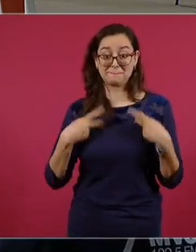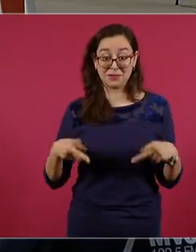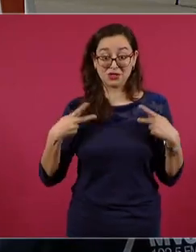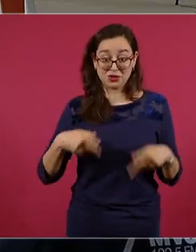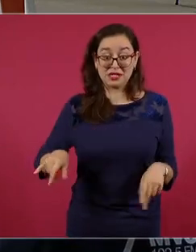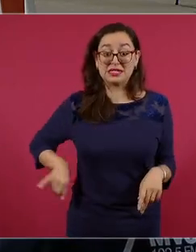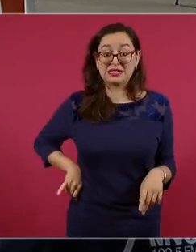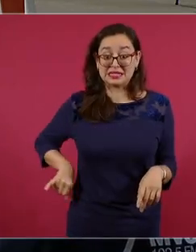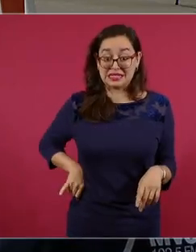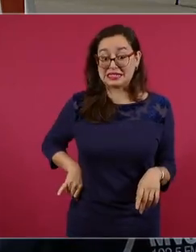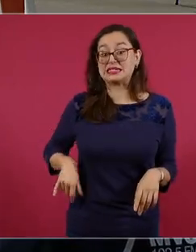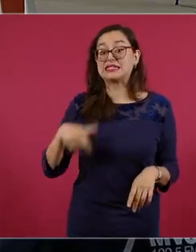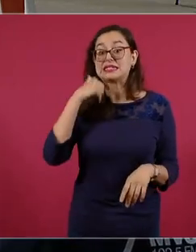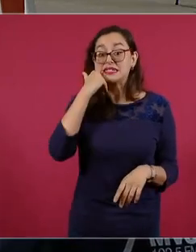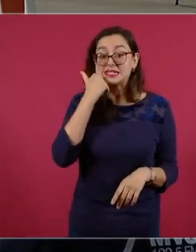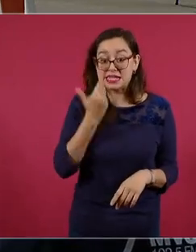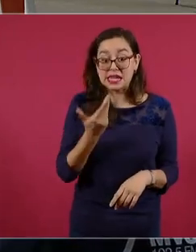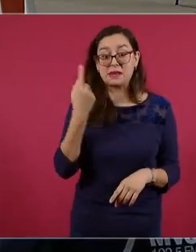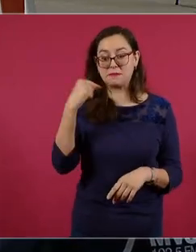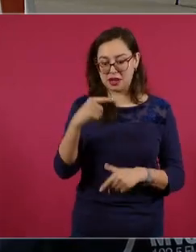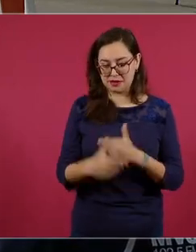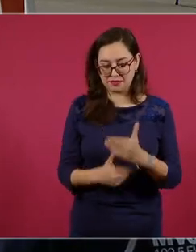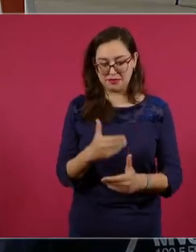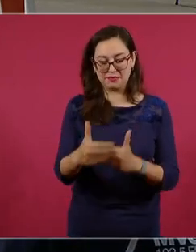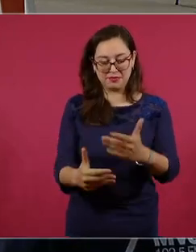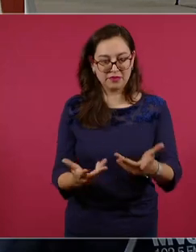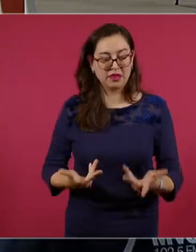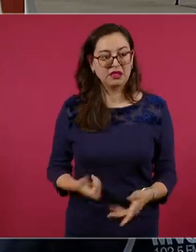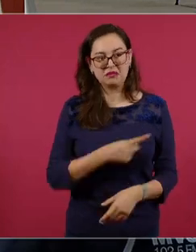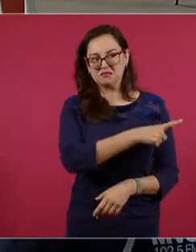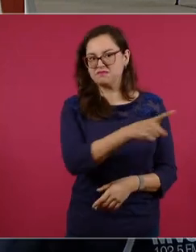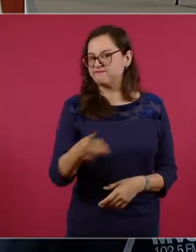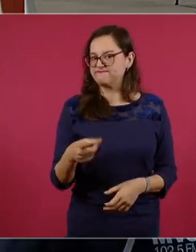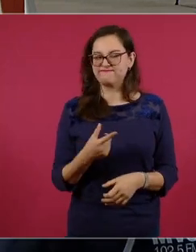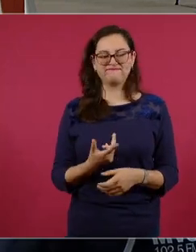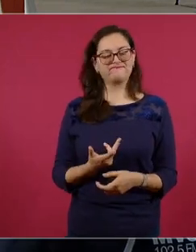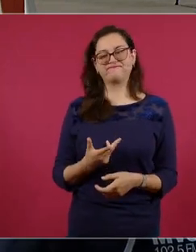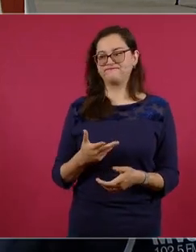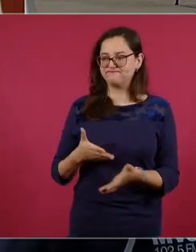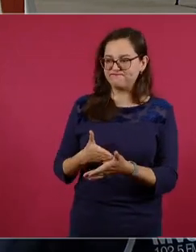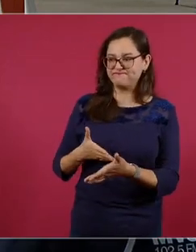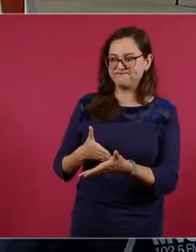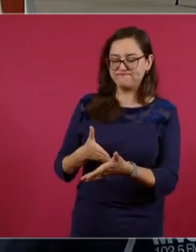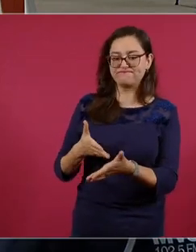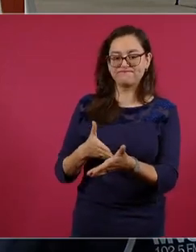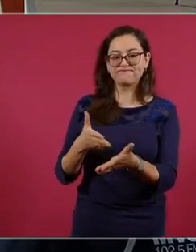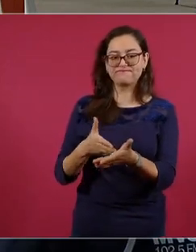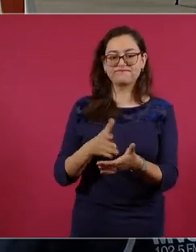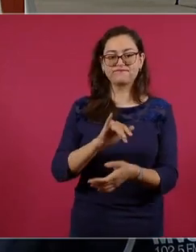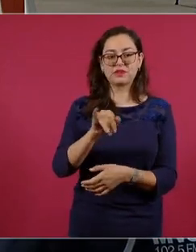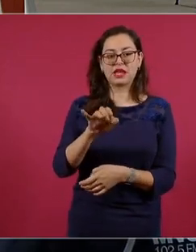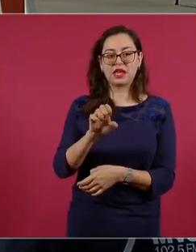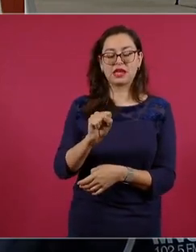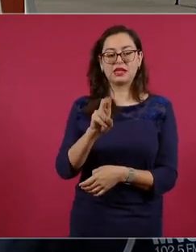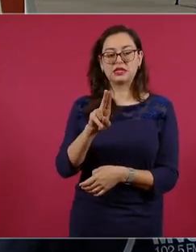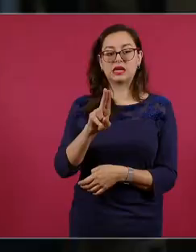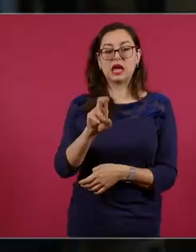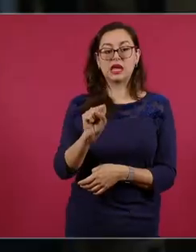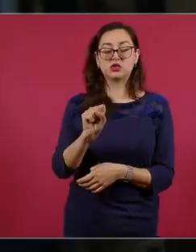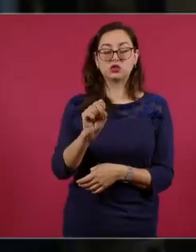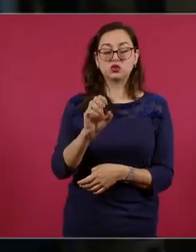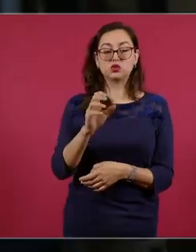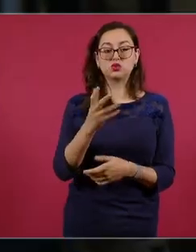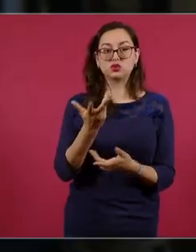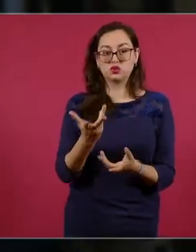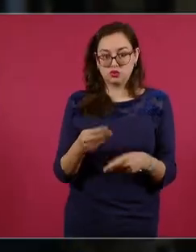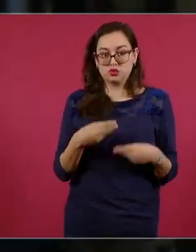no camine esta situación. Y ya tiene los documentos Jesús para que de esta manera se le